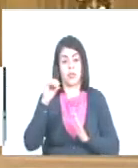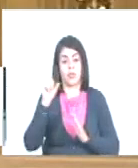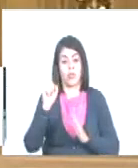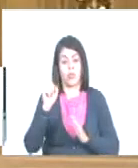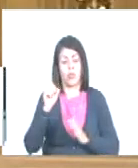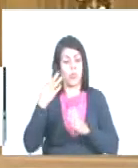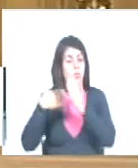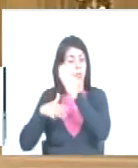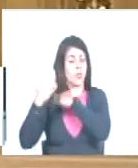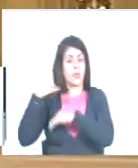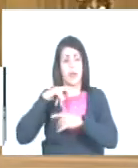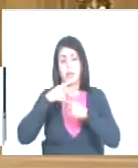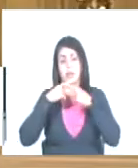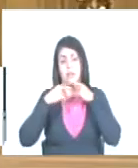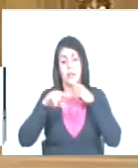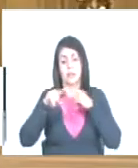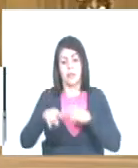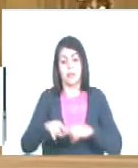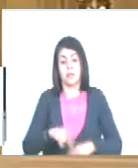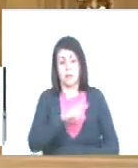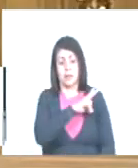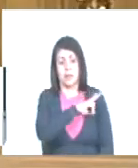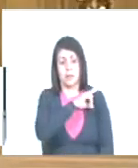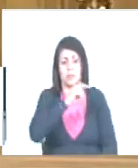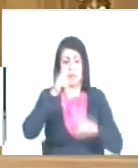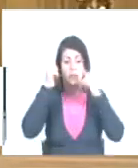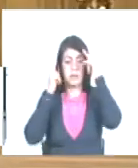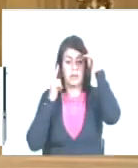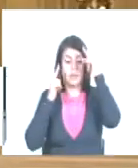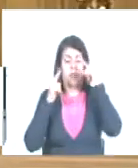Aquel, nos decía el comandante Chávez,